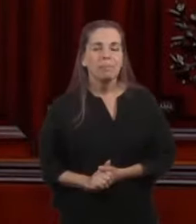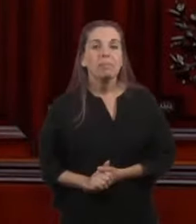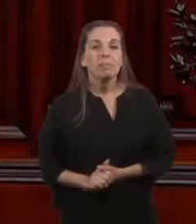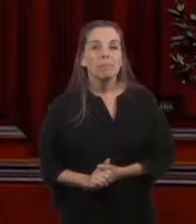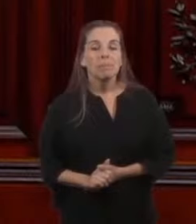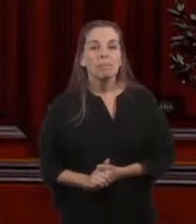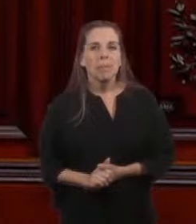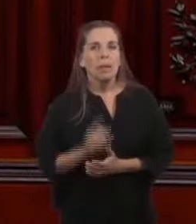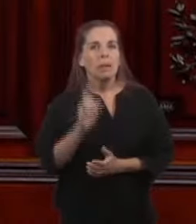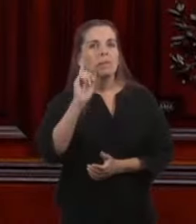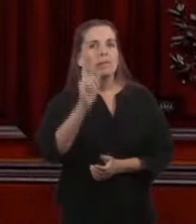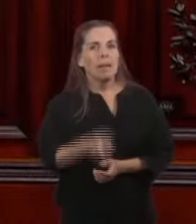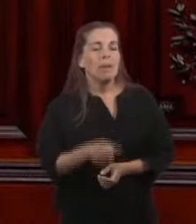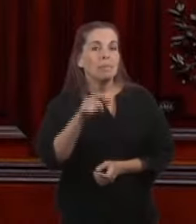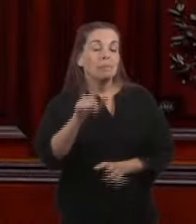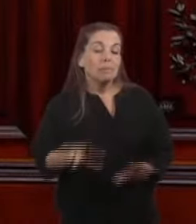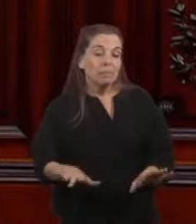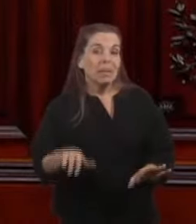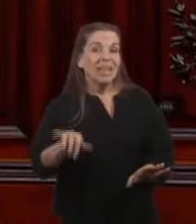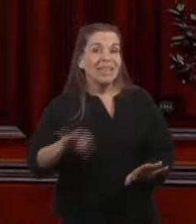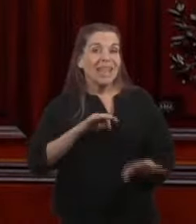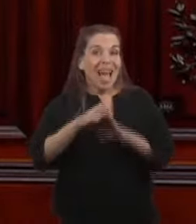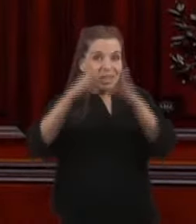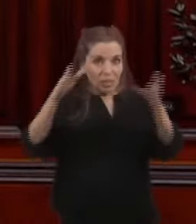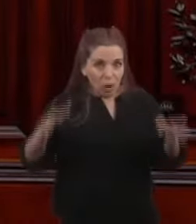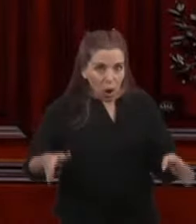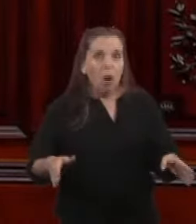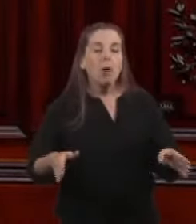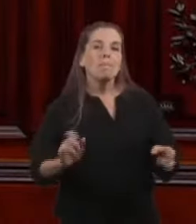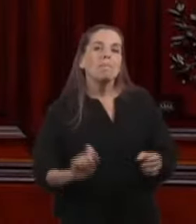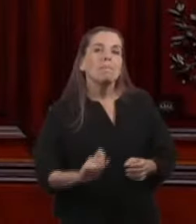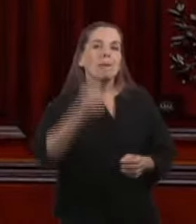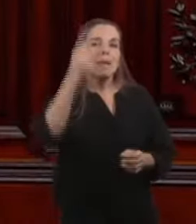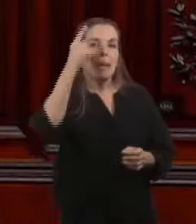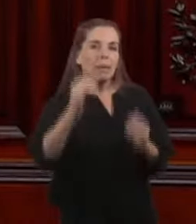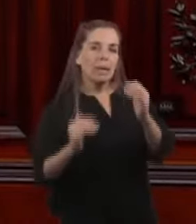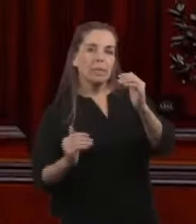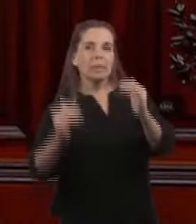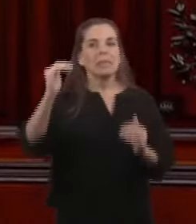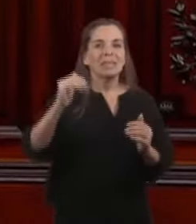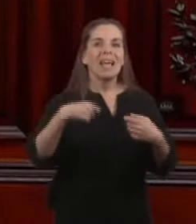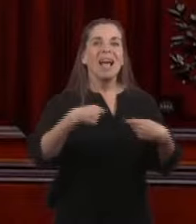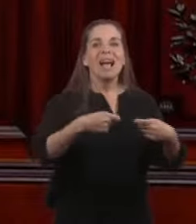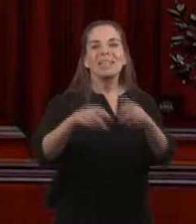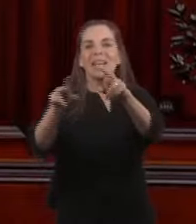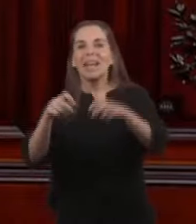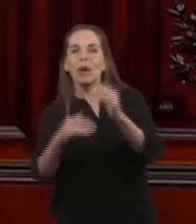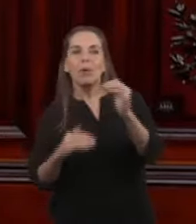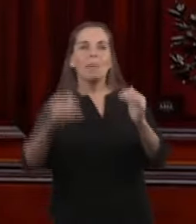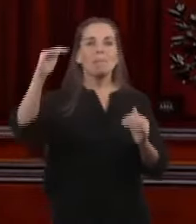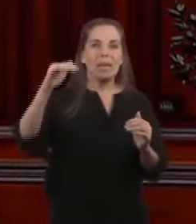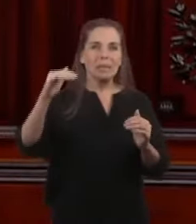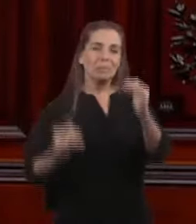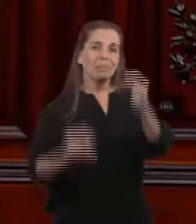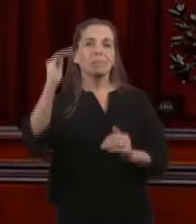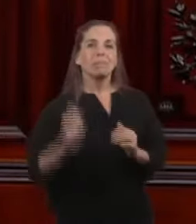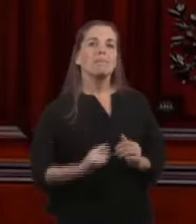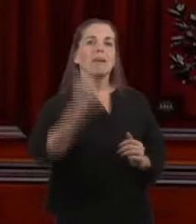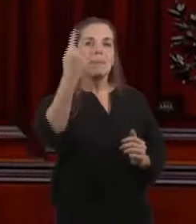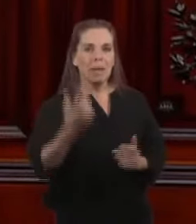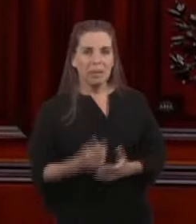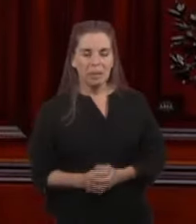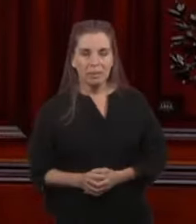que este será el primer año superav fiscal sin entrar en default de toda la historia Argentina vaya si no hay